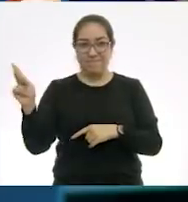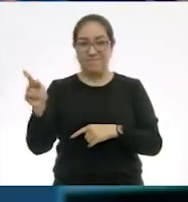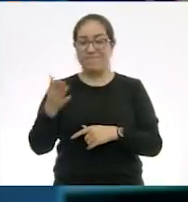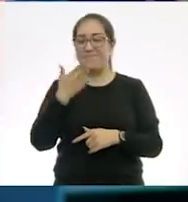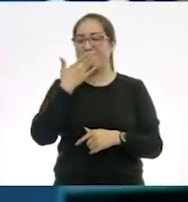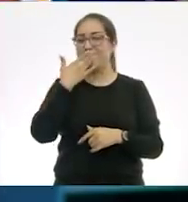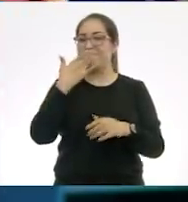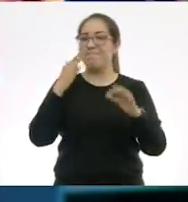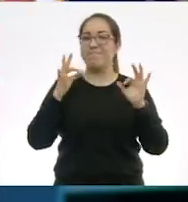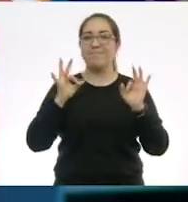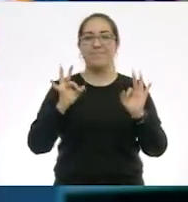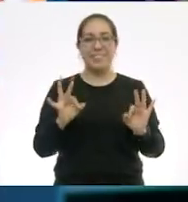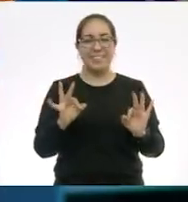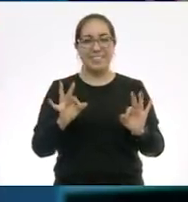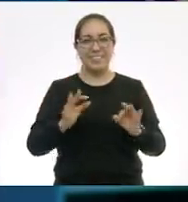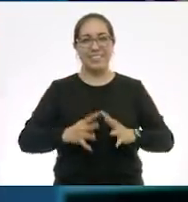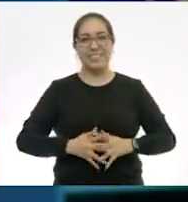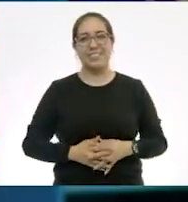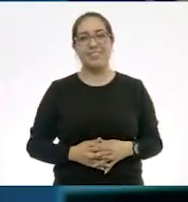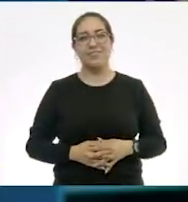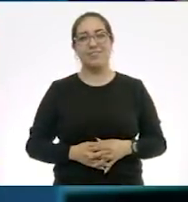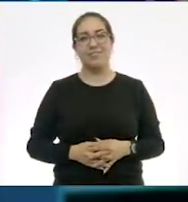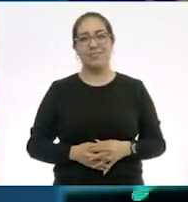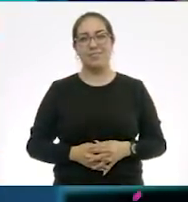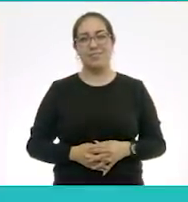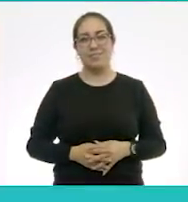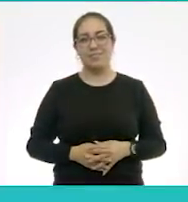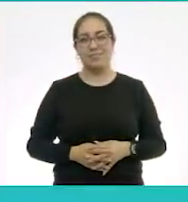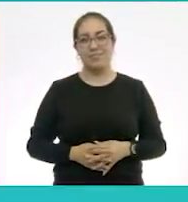¡Muy bien!